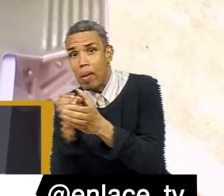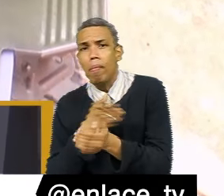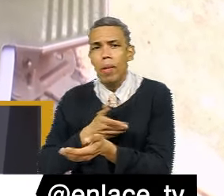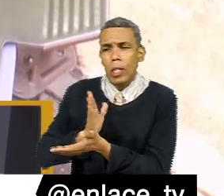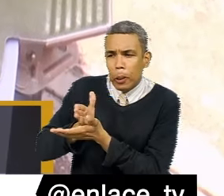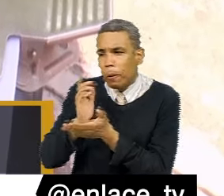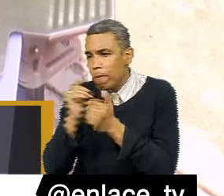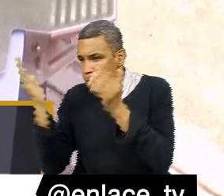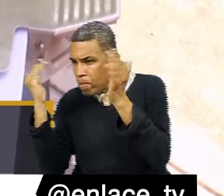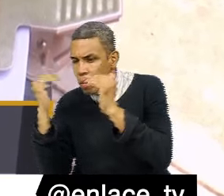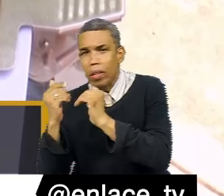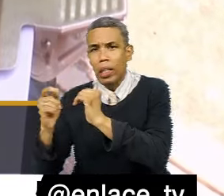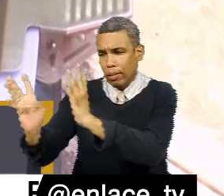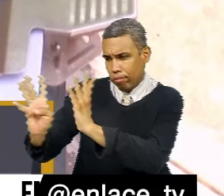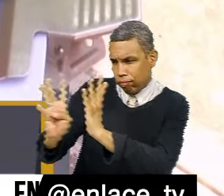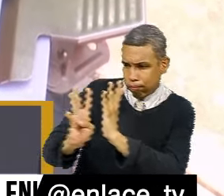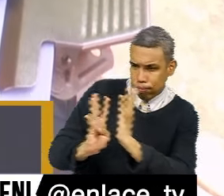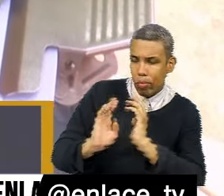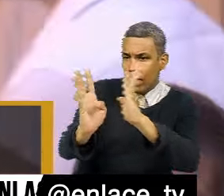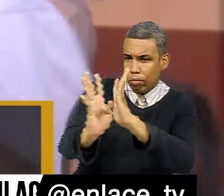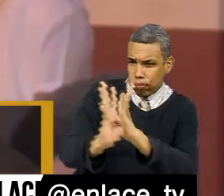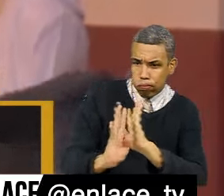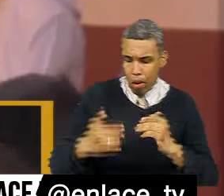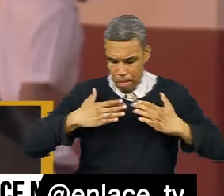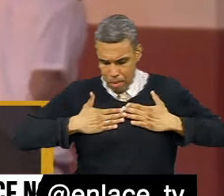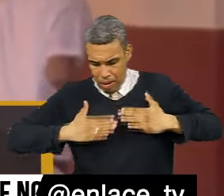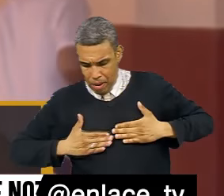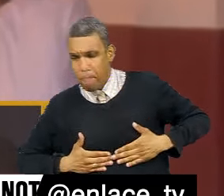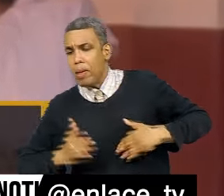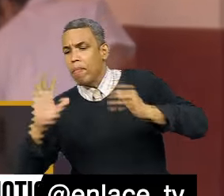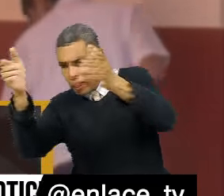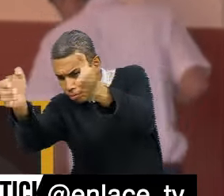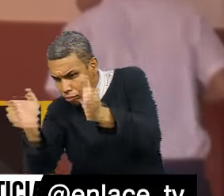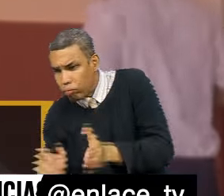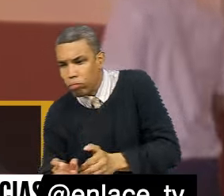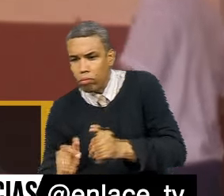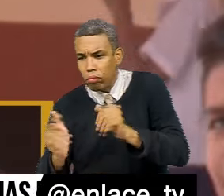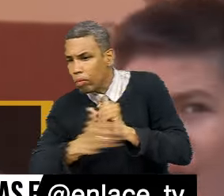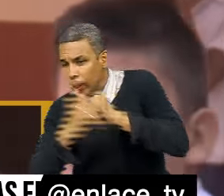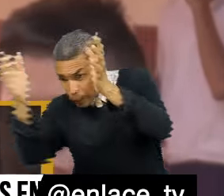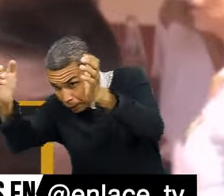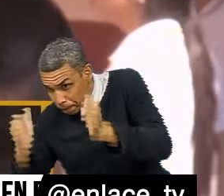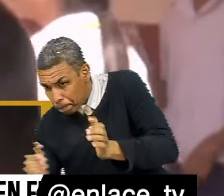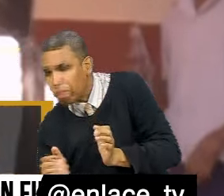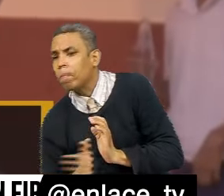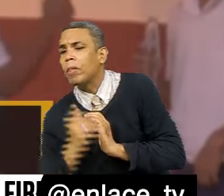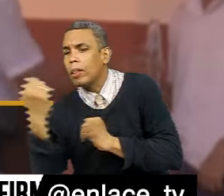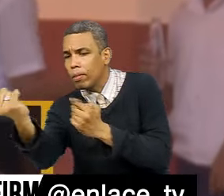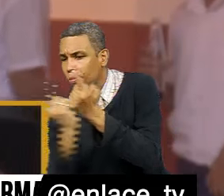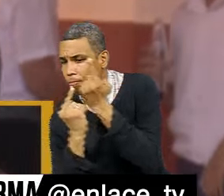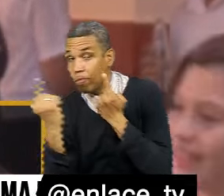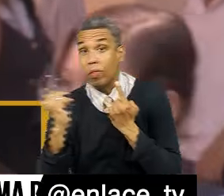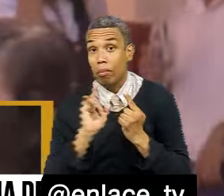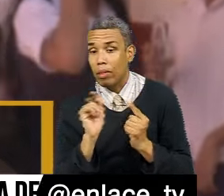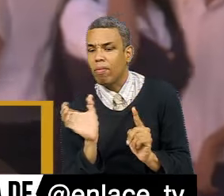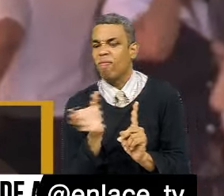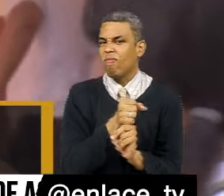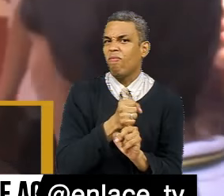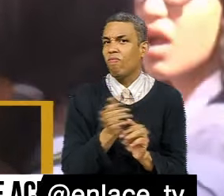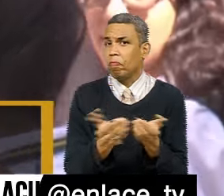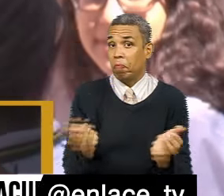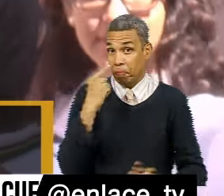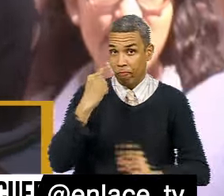cortopunzantes fueron hallados allí por parte de los uniformados. Bueno, en el día de hoy se realizó un registro pedagógico al interior de la institución educativa del